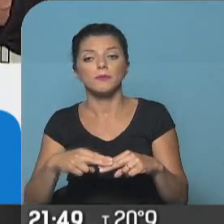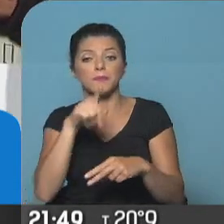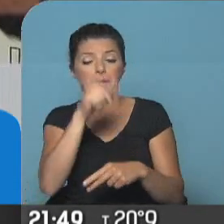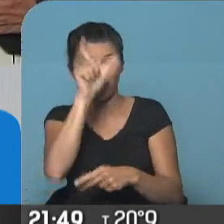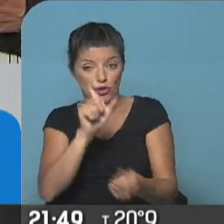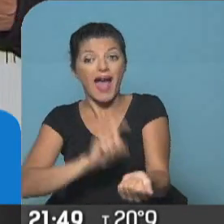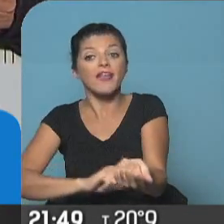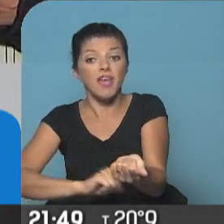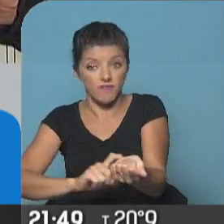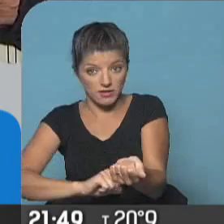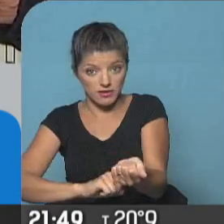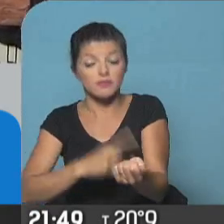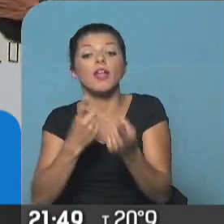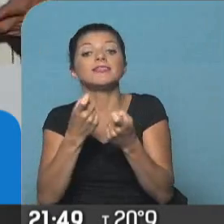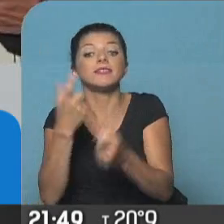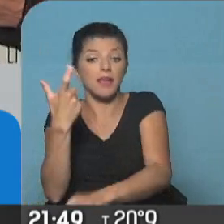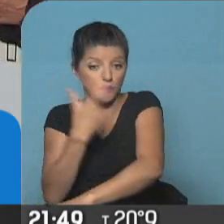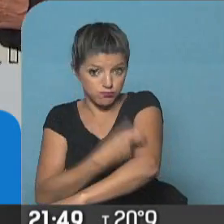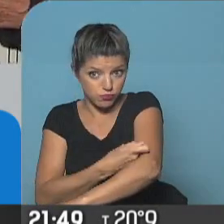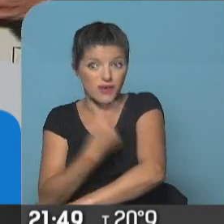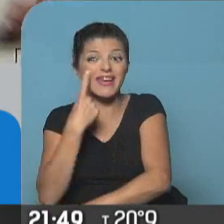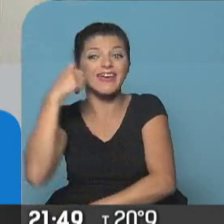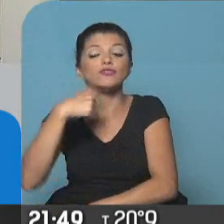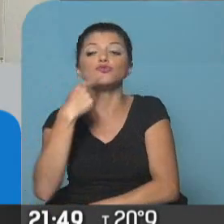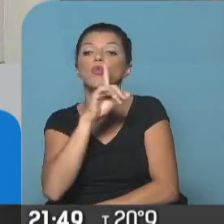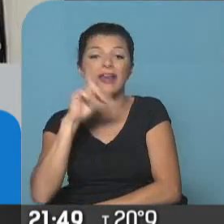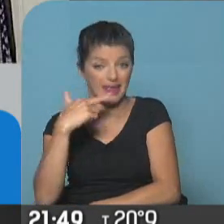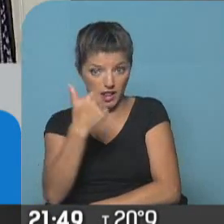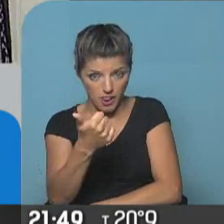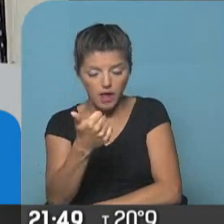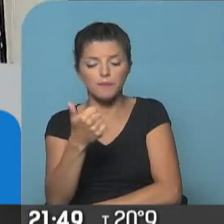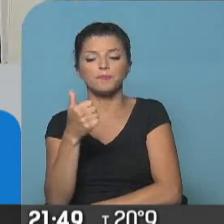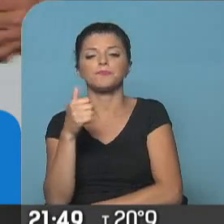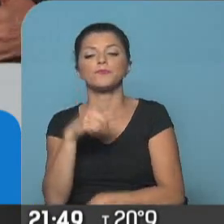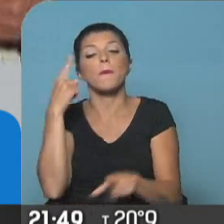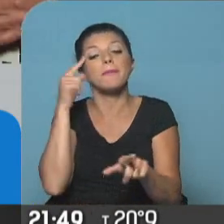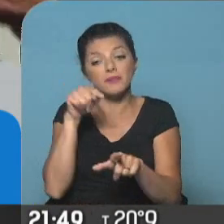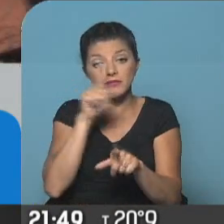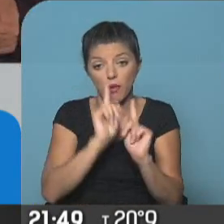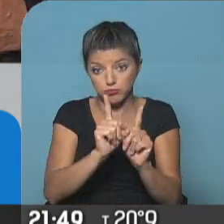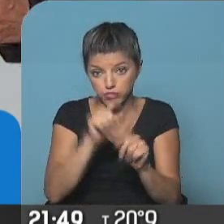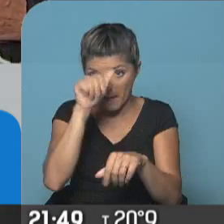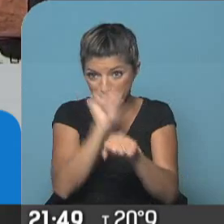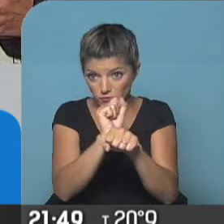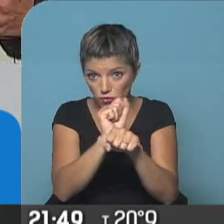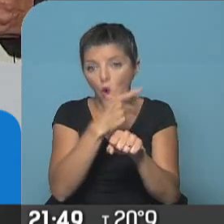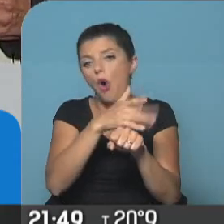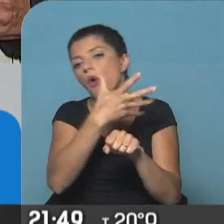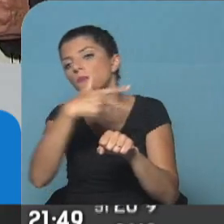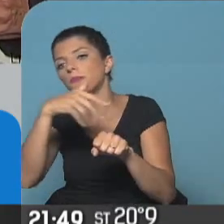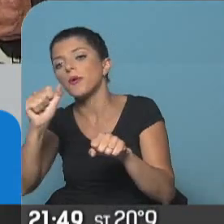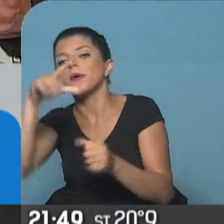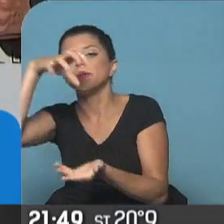diabetes, es insulino dependiente y se va a ver si permanece en este penal o es trasladado al penal